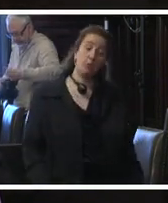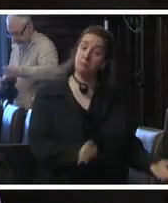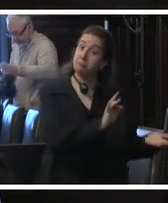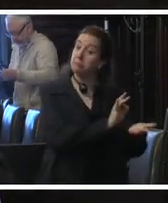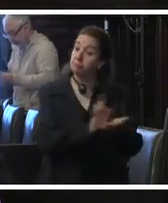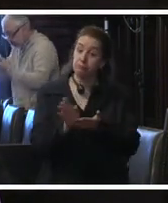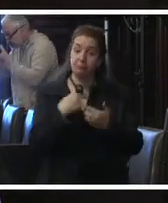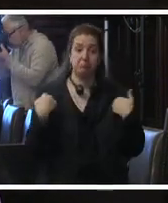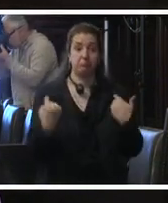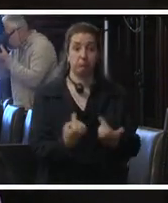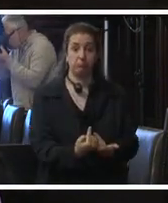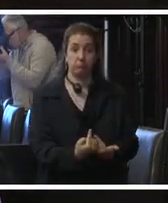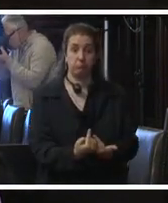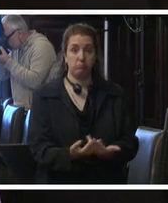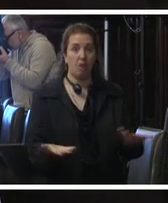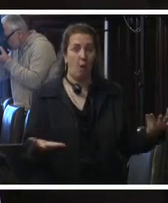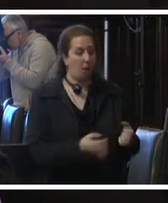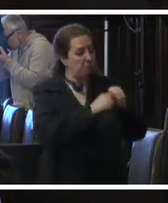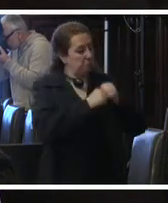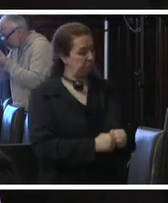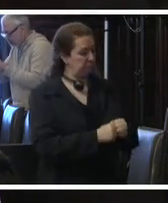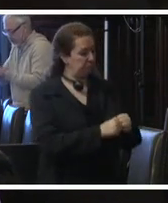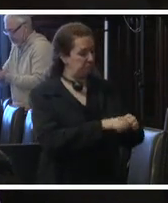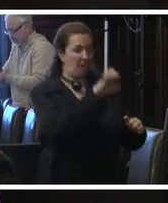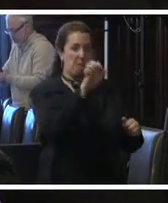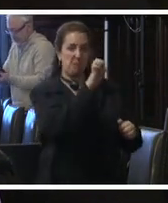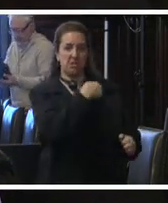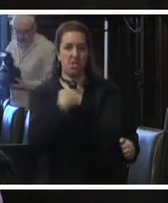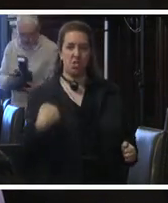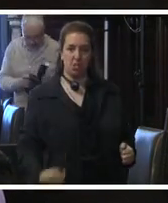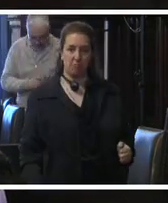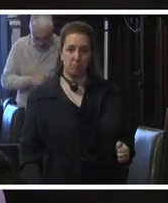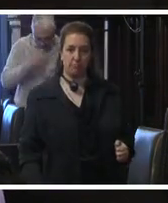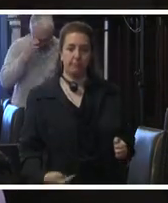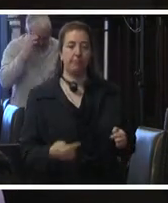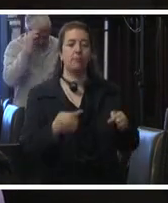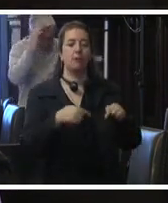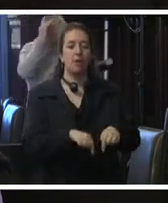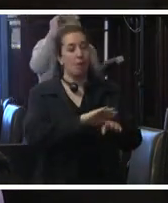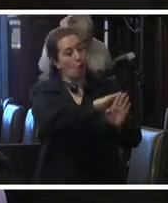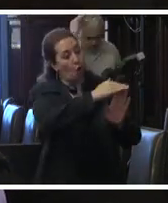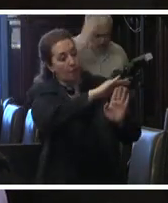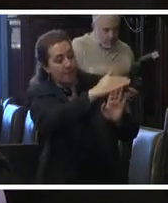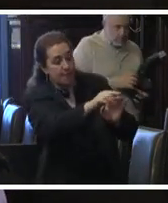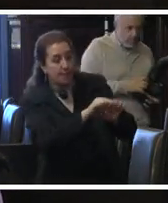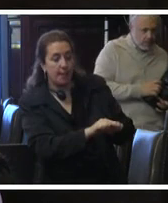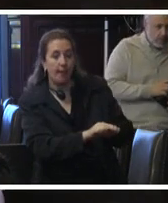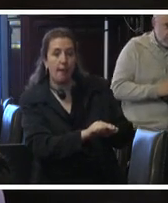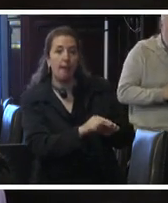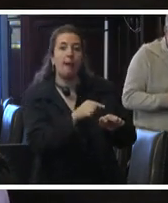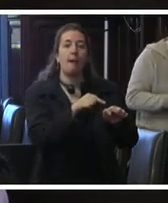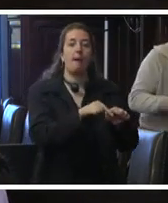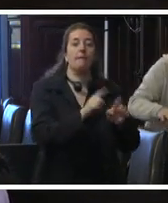y que ahora está ahí asentado la empresa exachina. En la cordillera del Cóndor, asimismo en